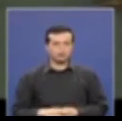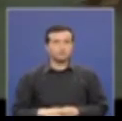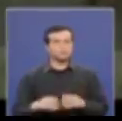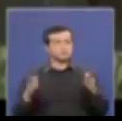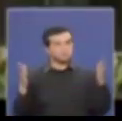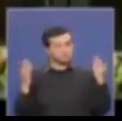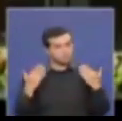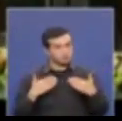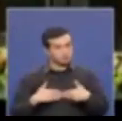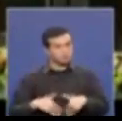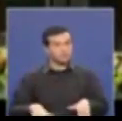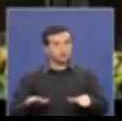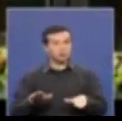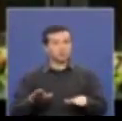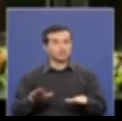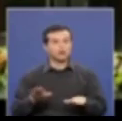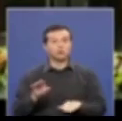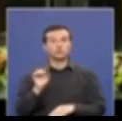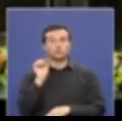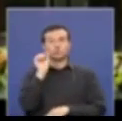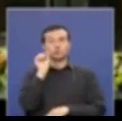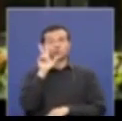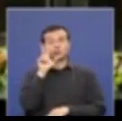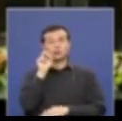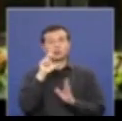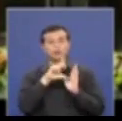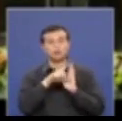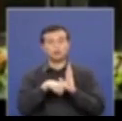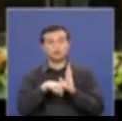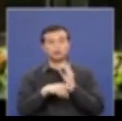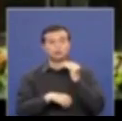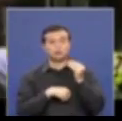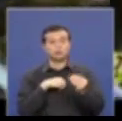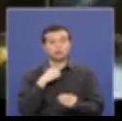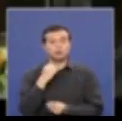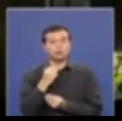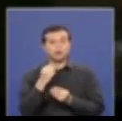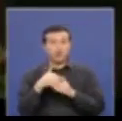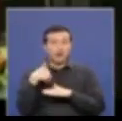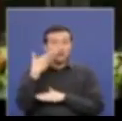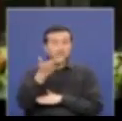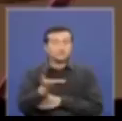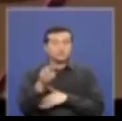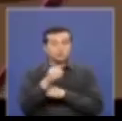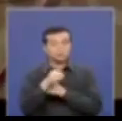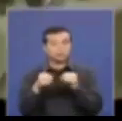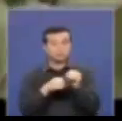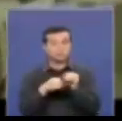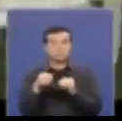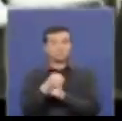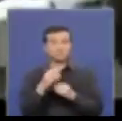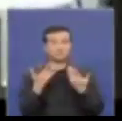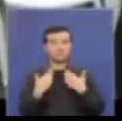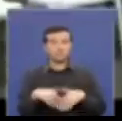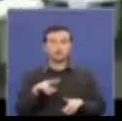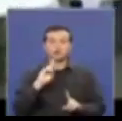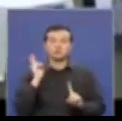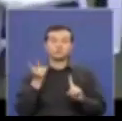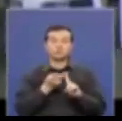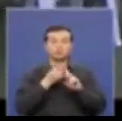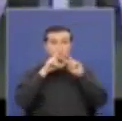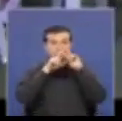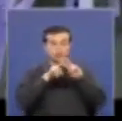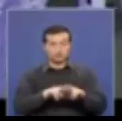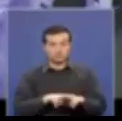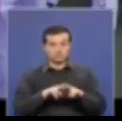Después de esto, o durante esto, me escapé una media hora atrás en oficinas que había. Tuvimos la segunda revisión del